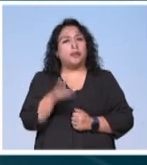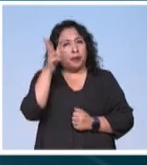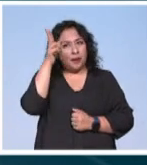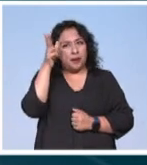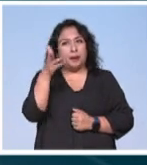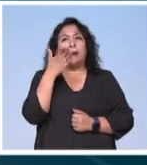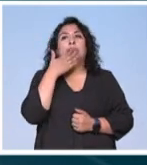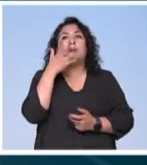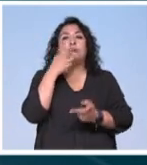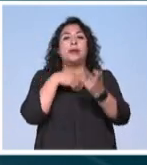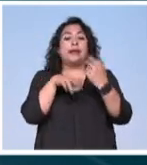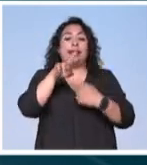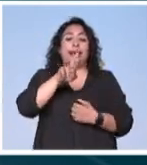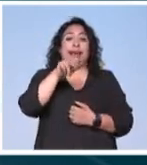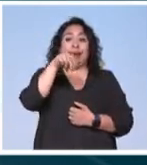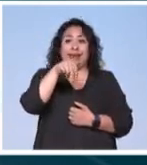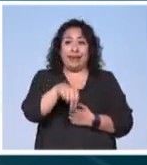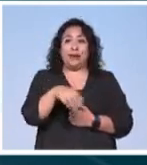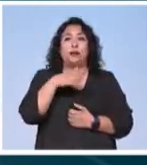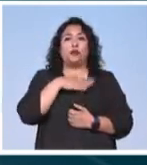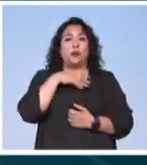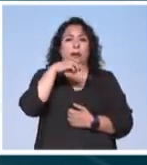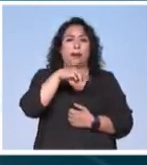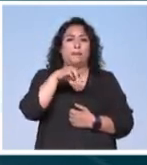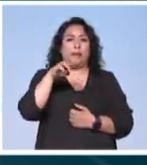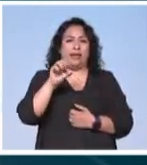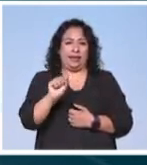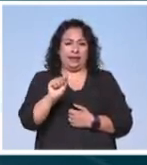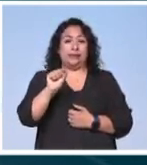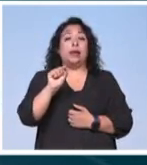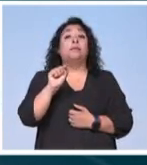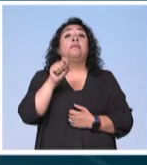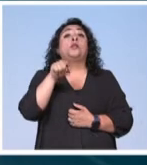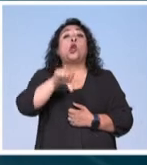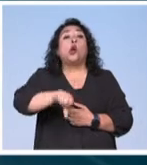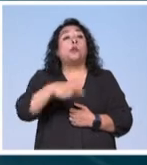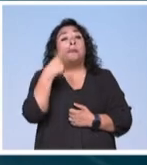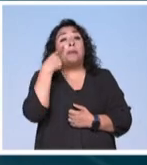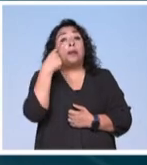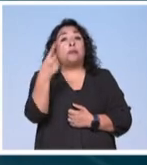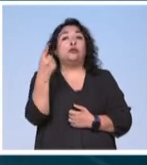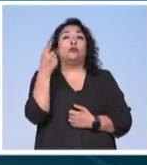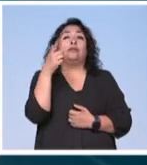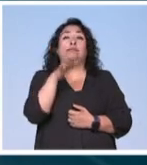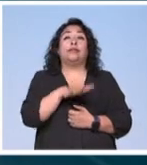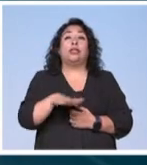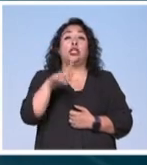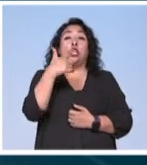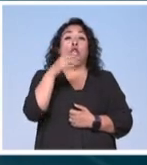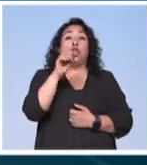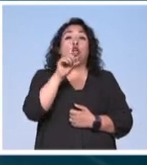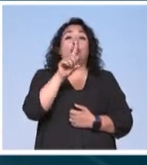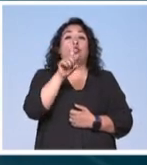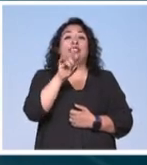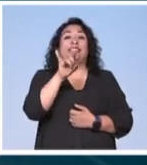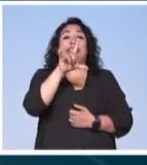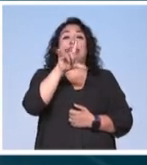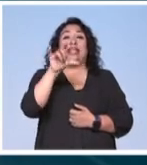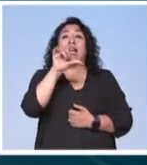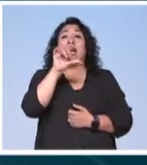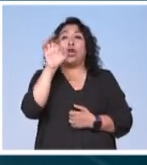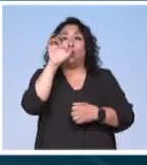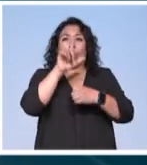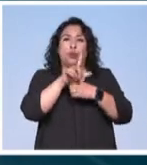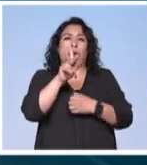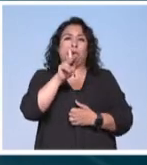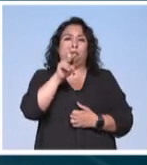Konnichiwa, bienvenidos a Rincón Nippon. Soy Miri Murasaki y hoy nos adentraremos en el fascinante universo de Godzilla, un icono de la cultura